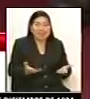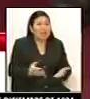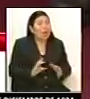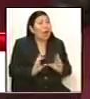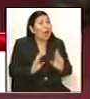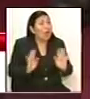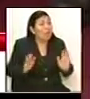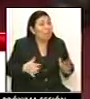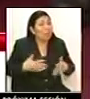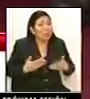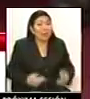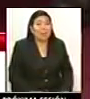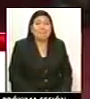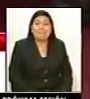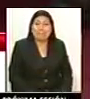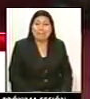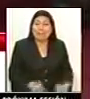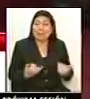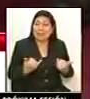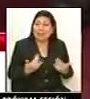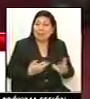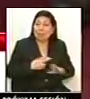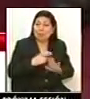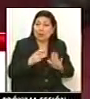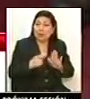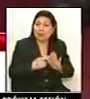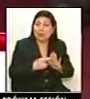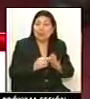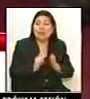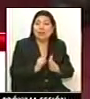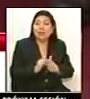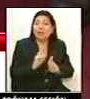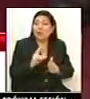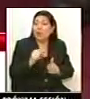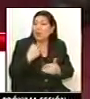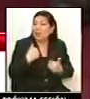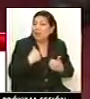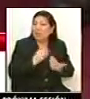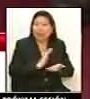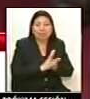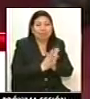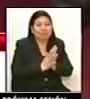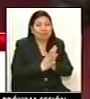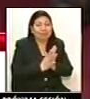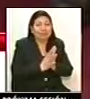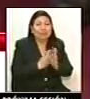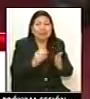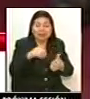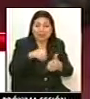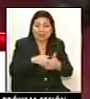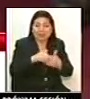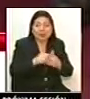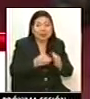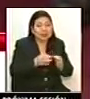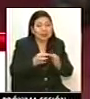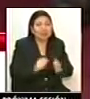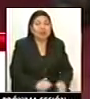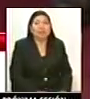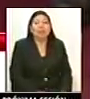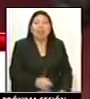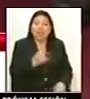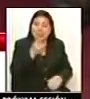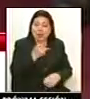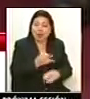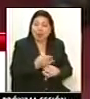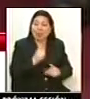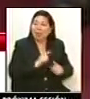se hicieran. Pero en lo cual a este proyecto se refiere, yo creo que no tiene ningún sentido y más bien debería votarse explícitamente en contra